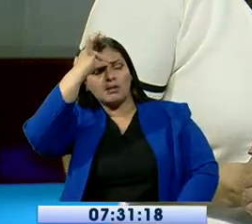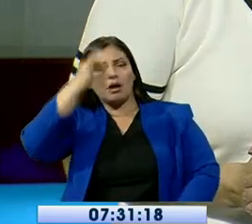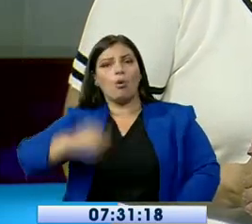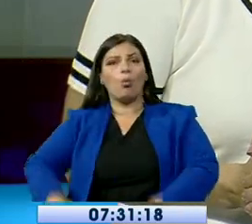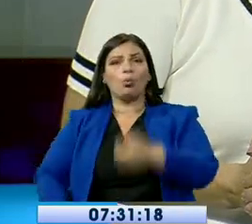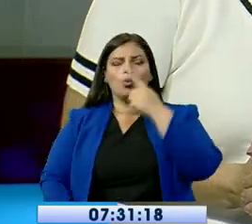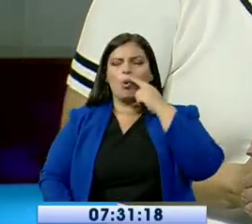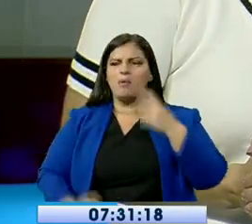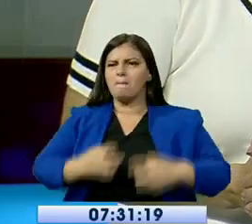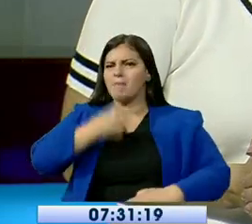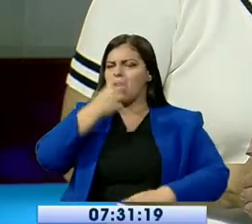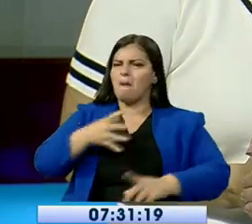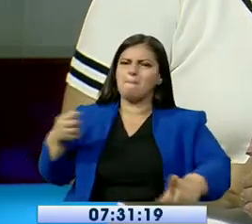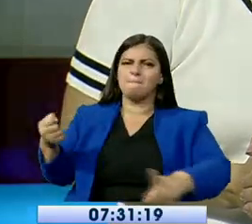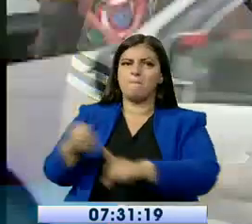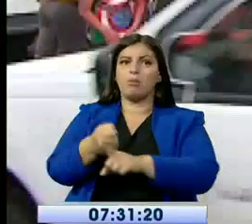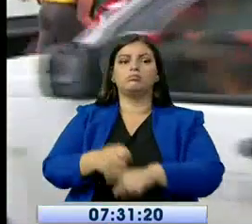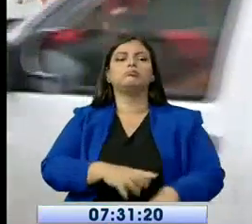flagrancia.